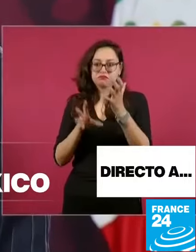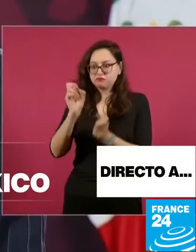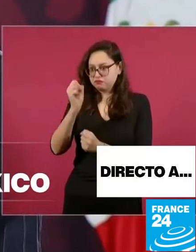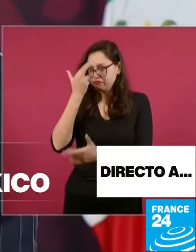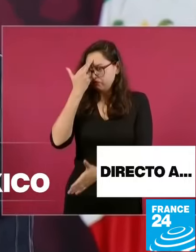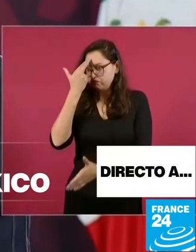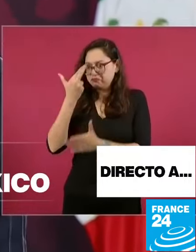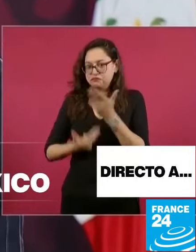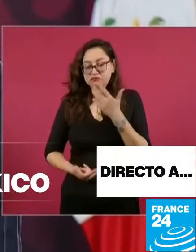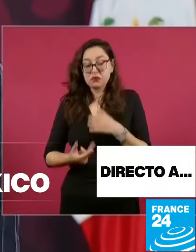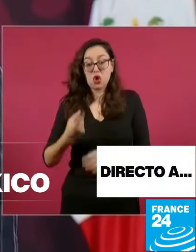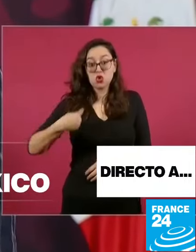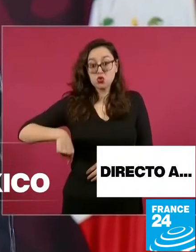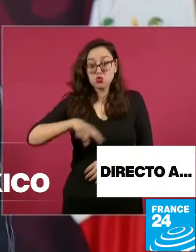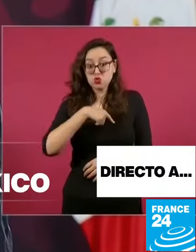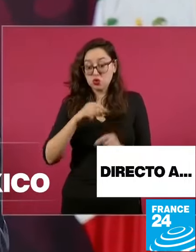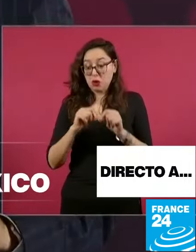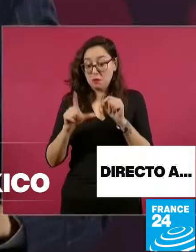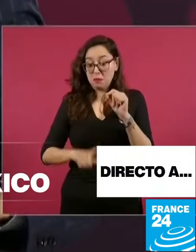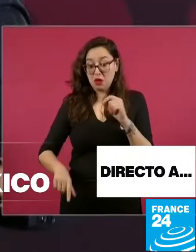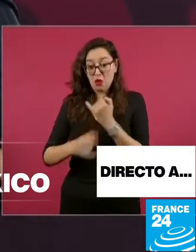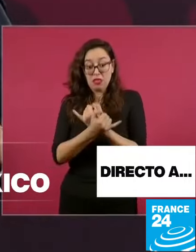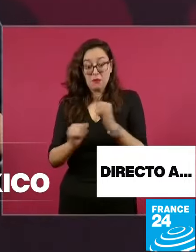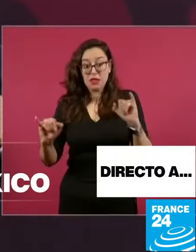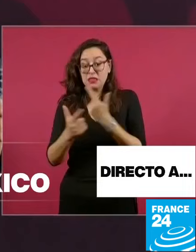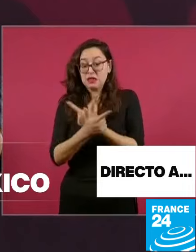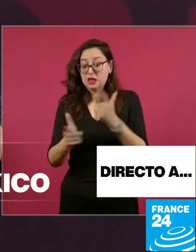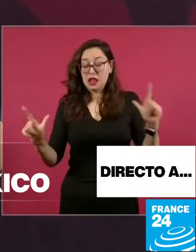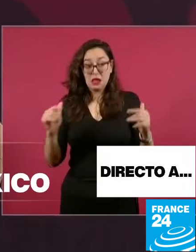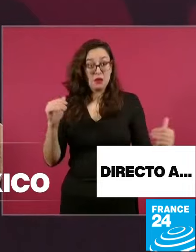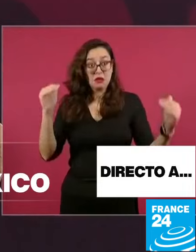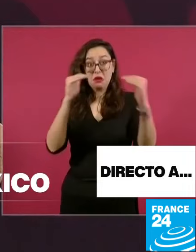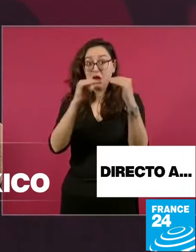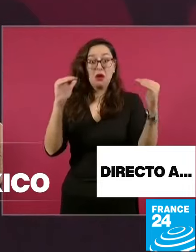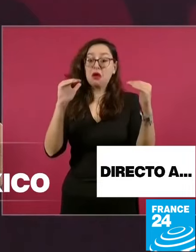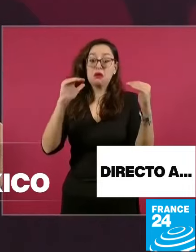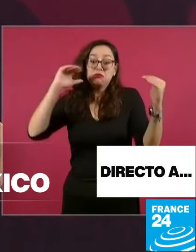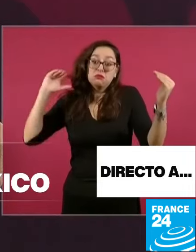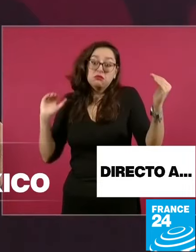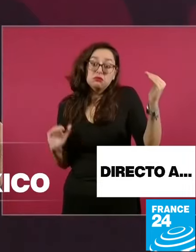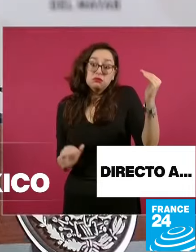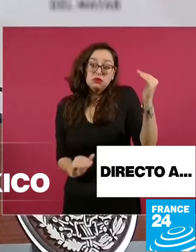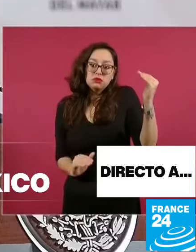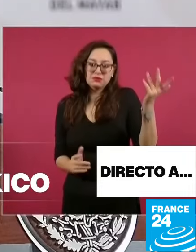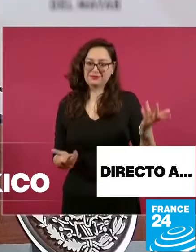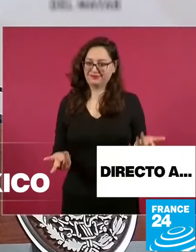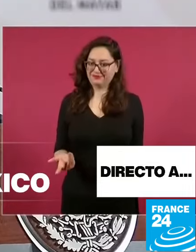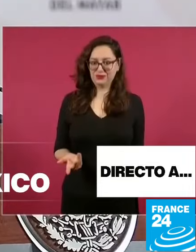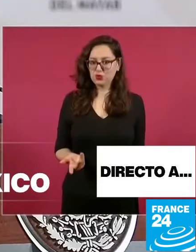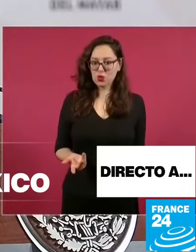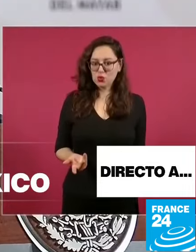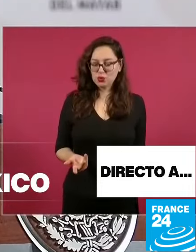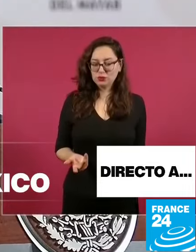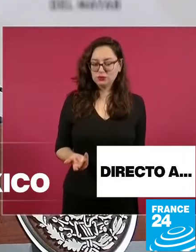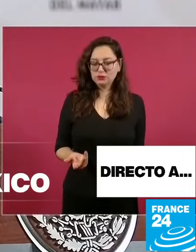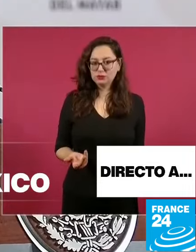al paro de labores que ya tienen los jueces federales desde hace varios días. Esto aumenta la presión.